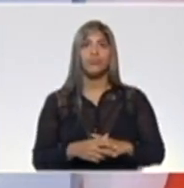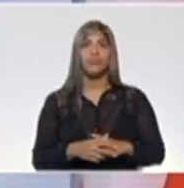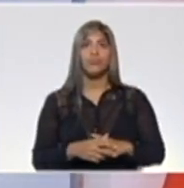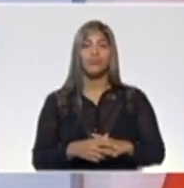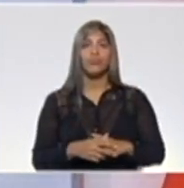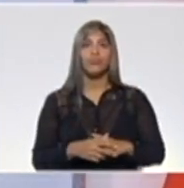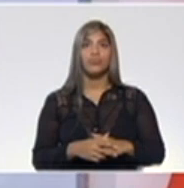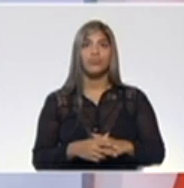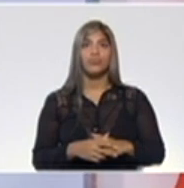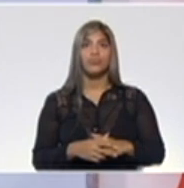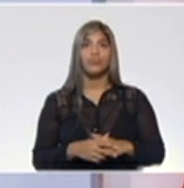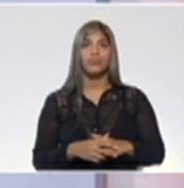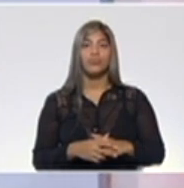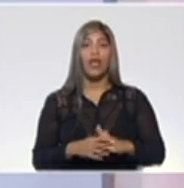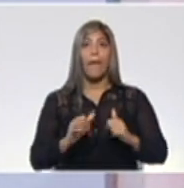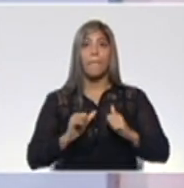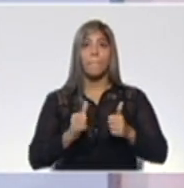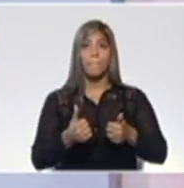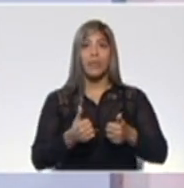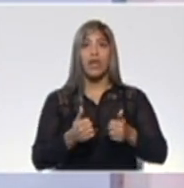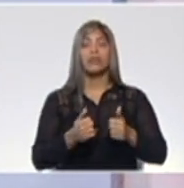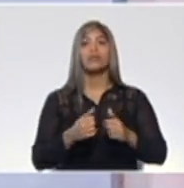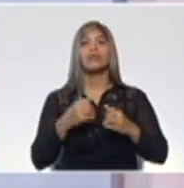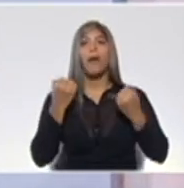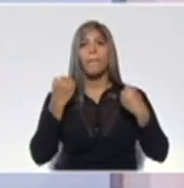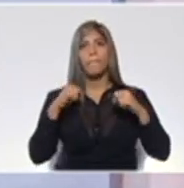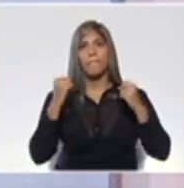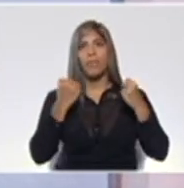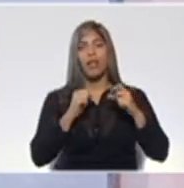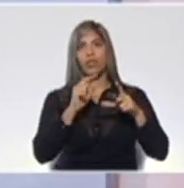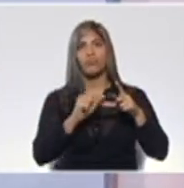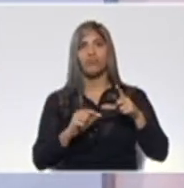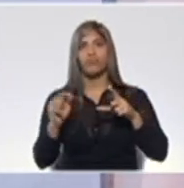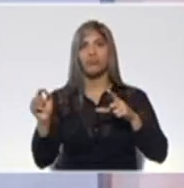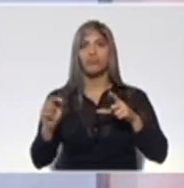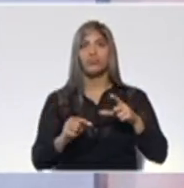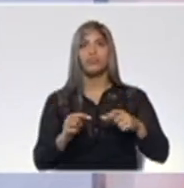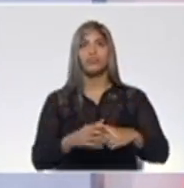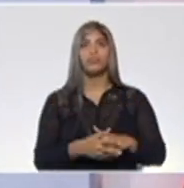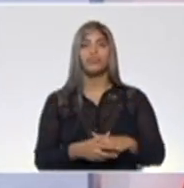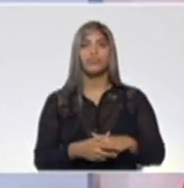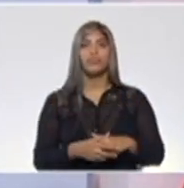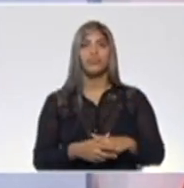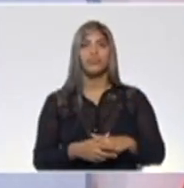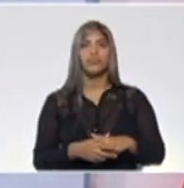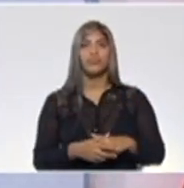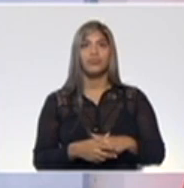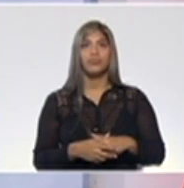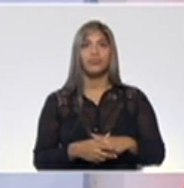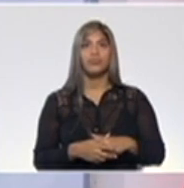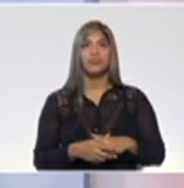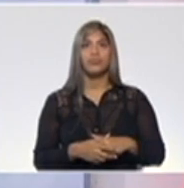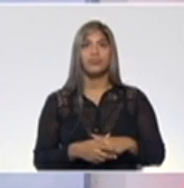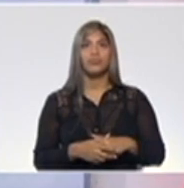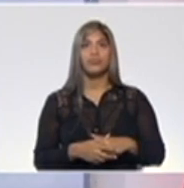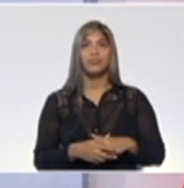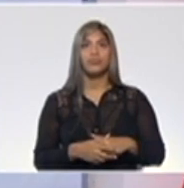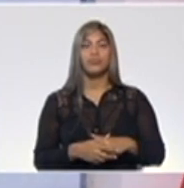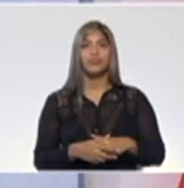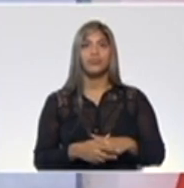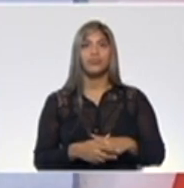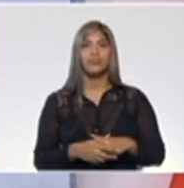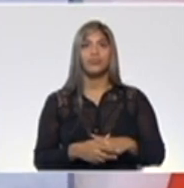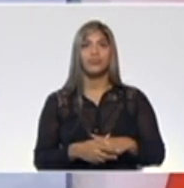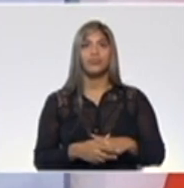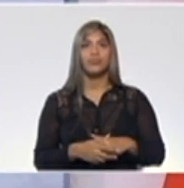un sistema de coordenadas cartesianas. Vamos a trazar inicialmente el eje